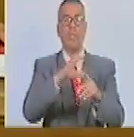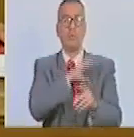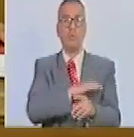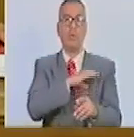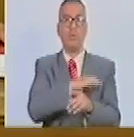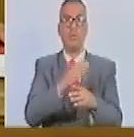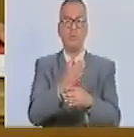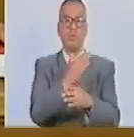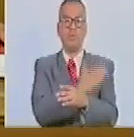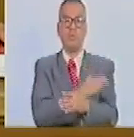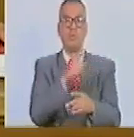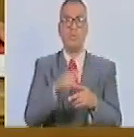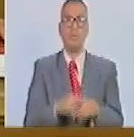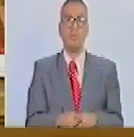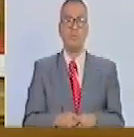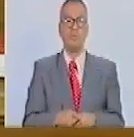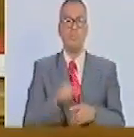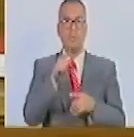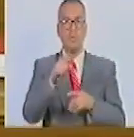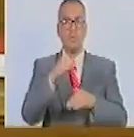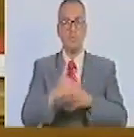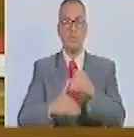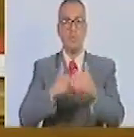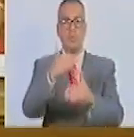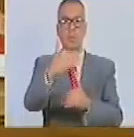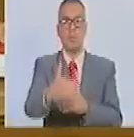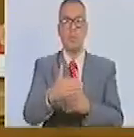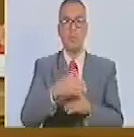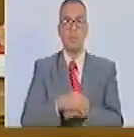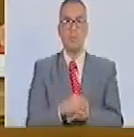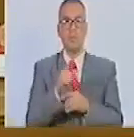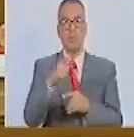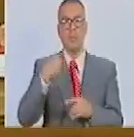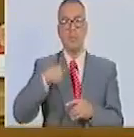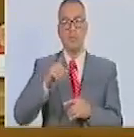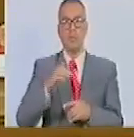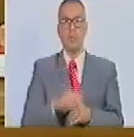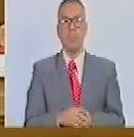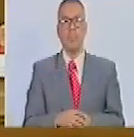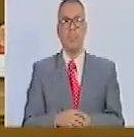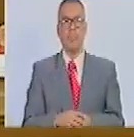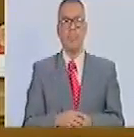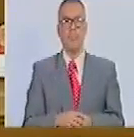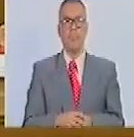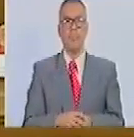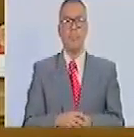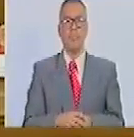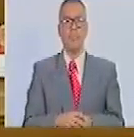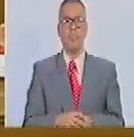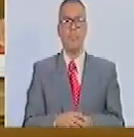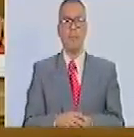comisión preliminar por ese paso adelante que dieron.